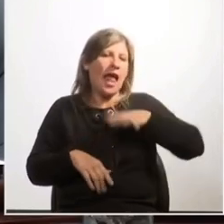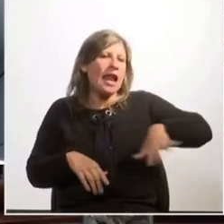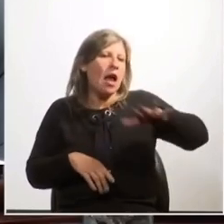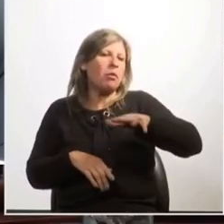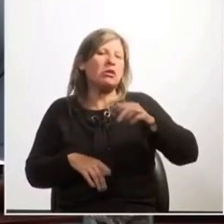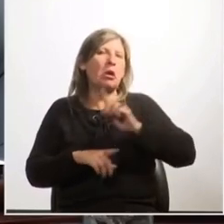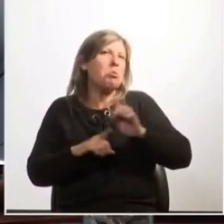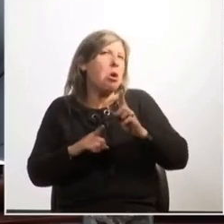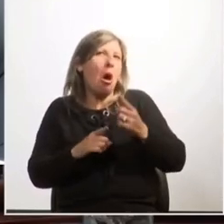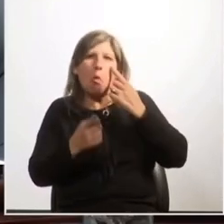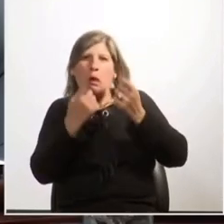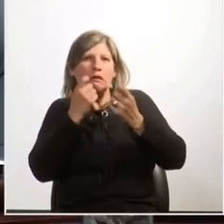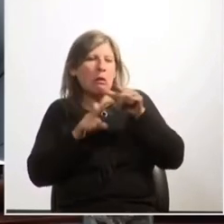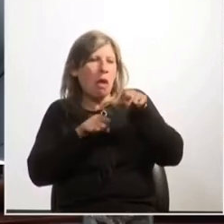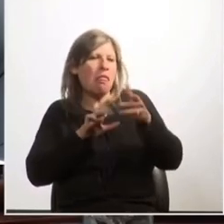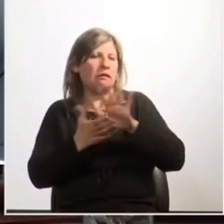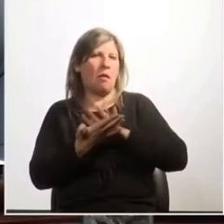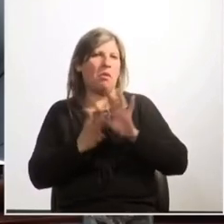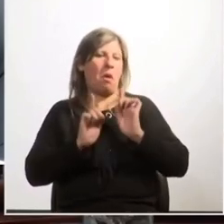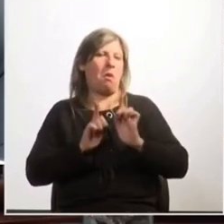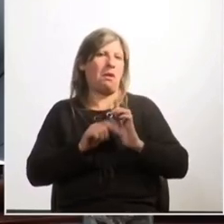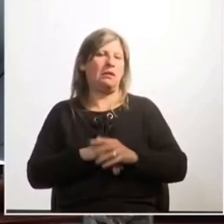lo perciba de esa manera?